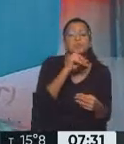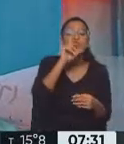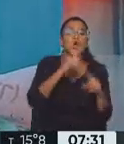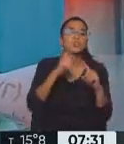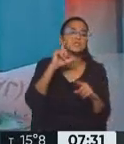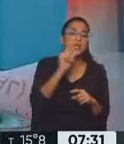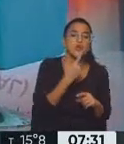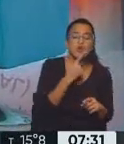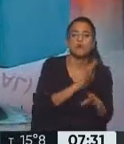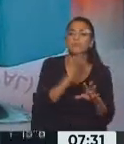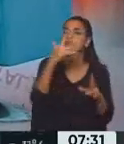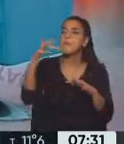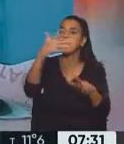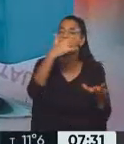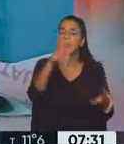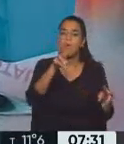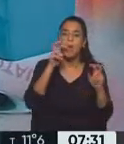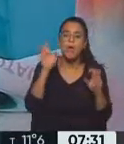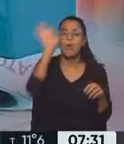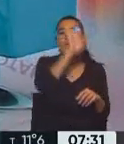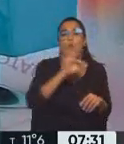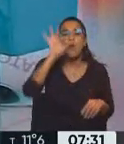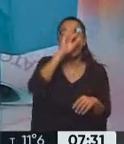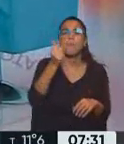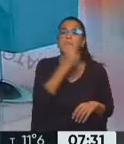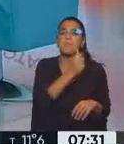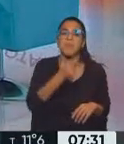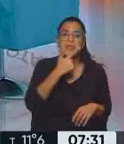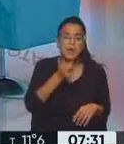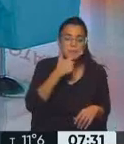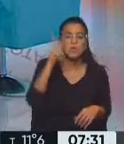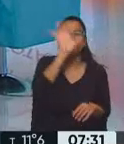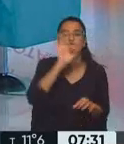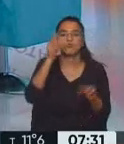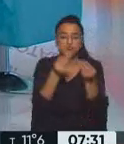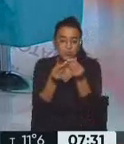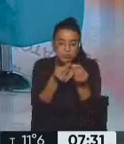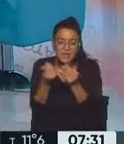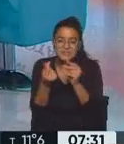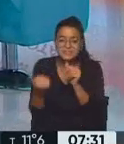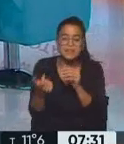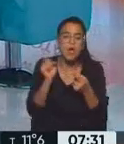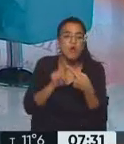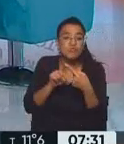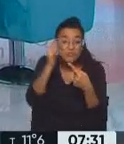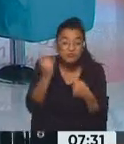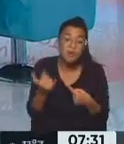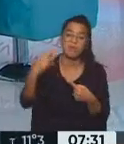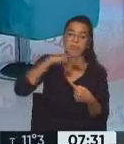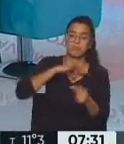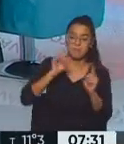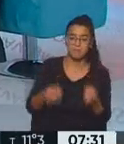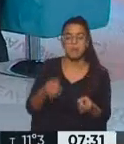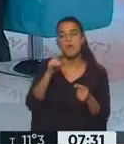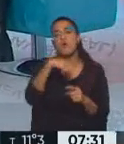algún tipo de tóxico ambiental o incluso a veces algún medicamento alguna sustancia con la que se tuvo contacto y después también hay